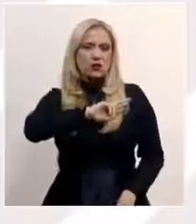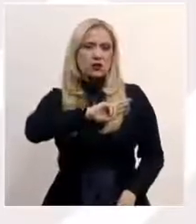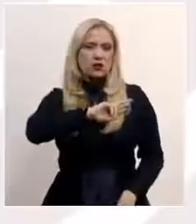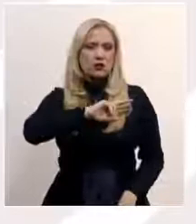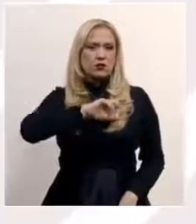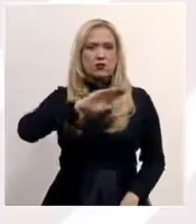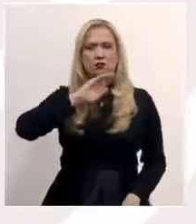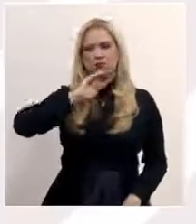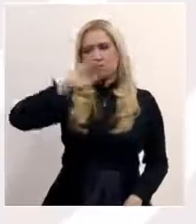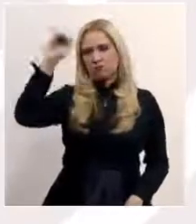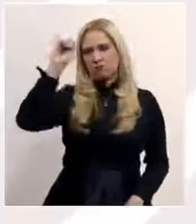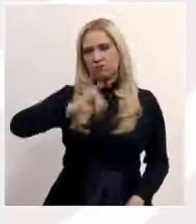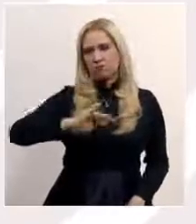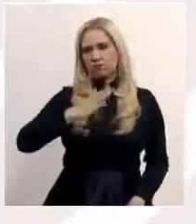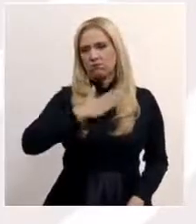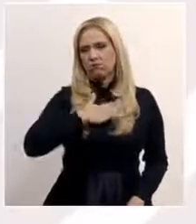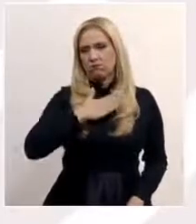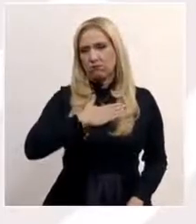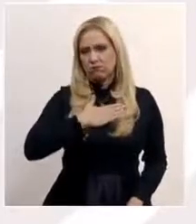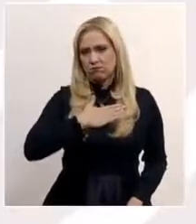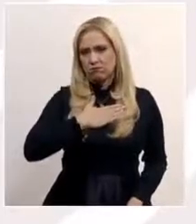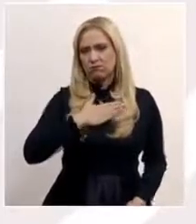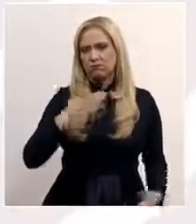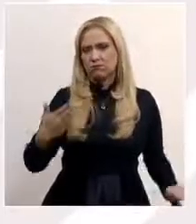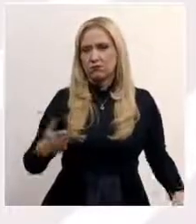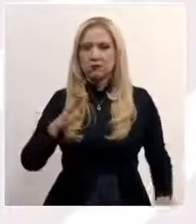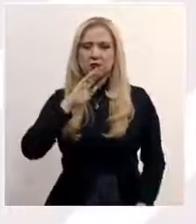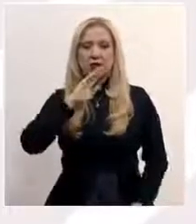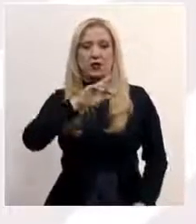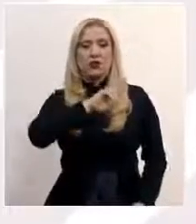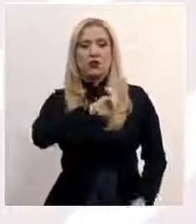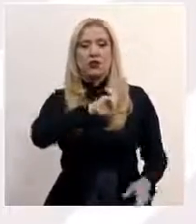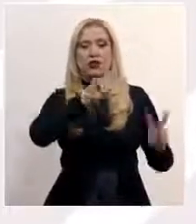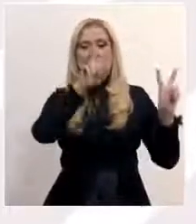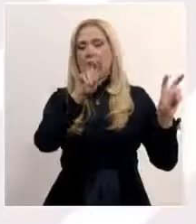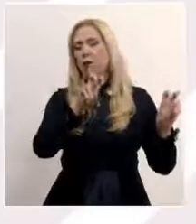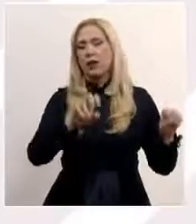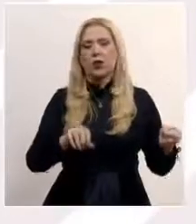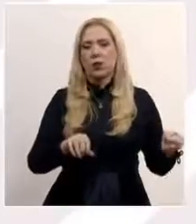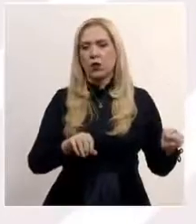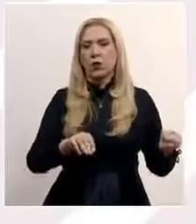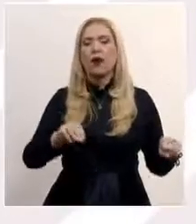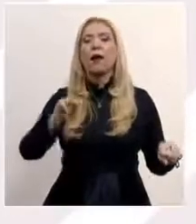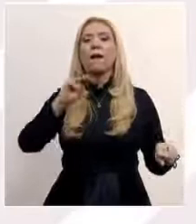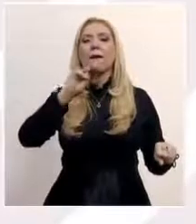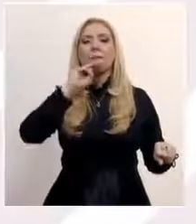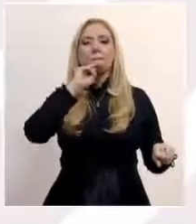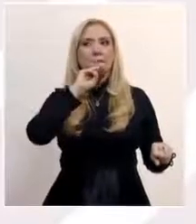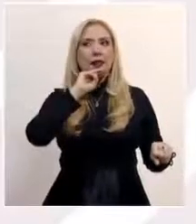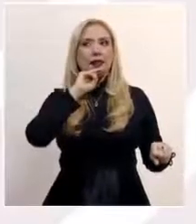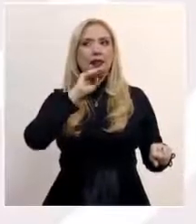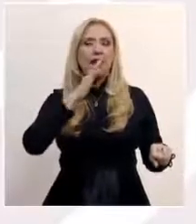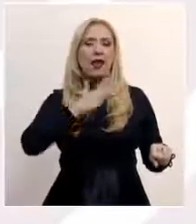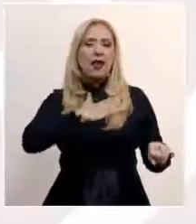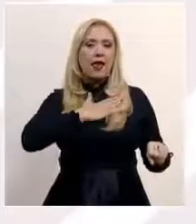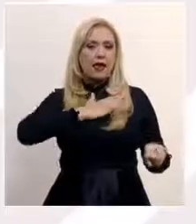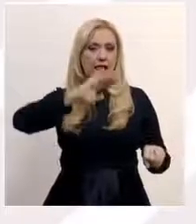madre autónoma, que no quiero hablar de madres solteras porque el Estado civil no nos define, ¿no?